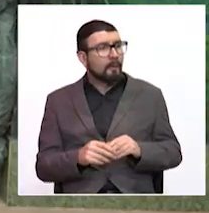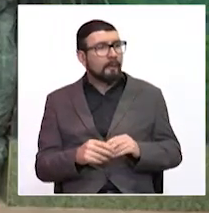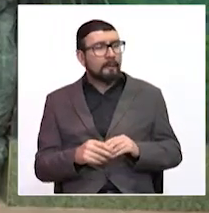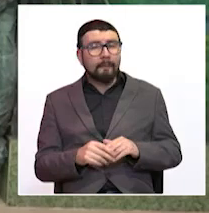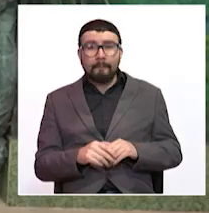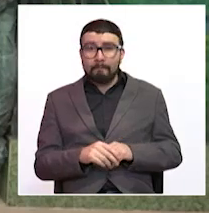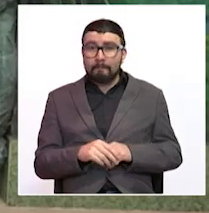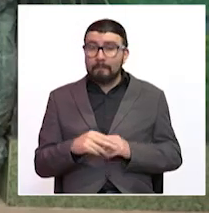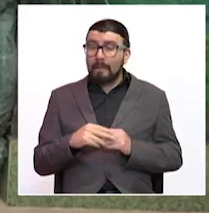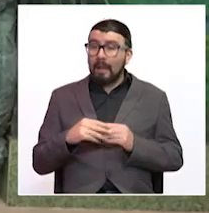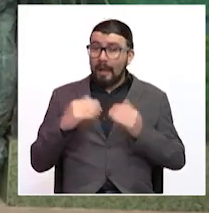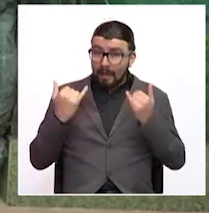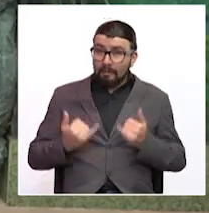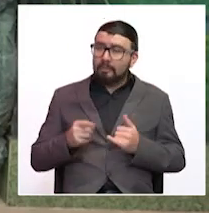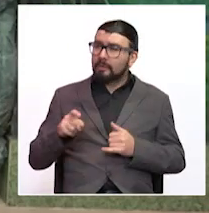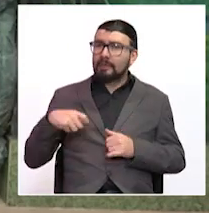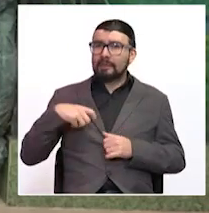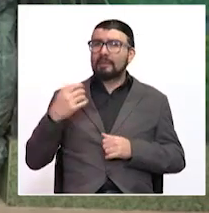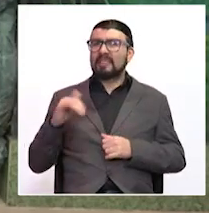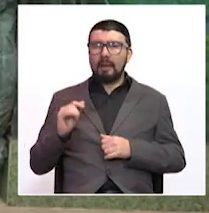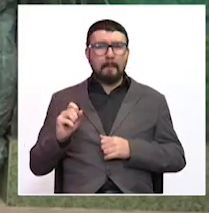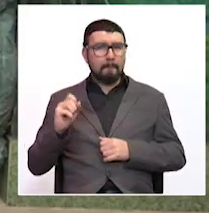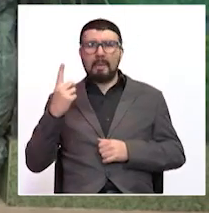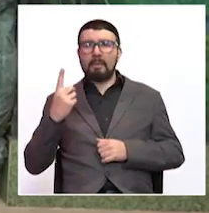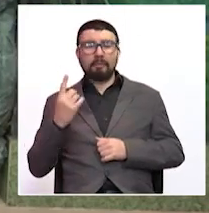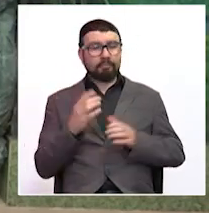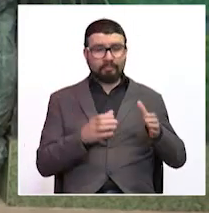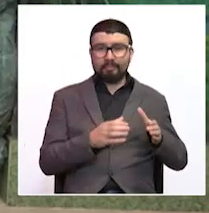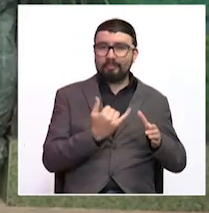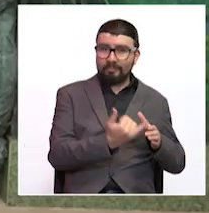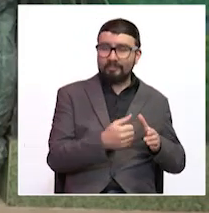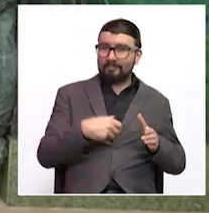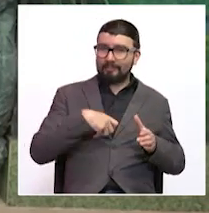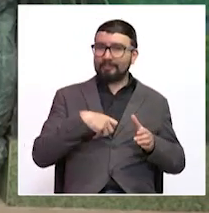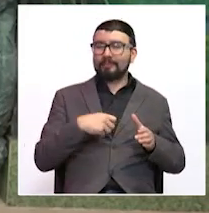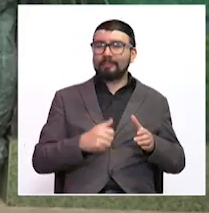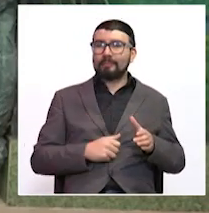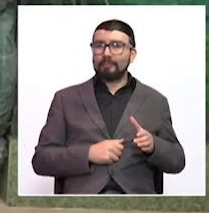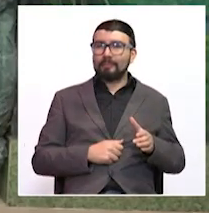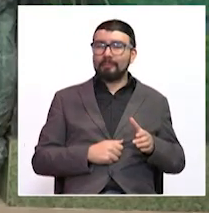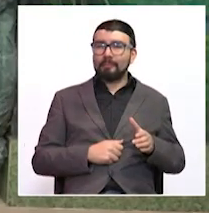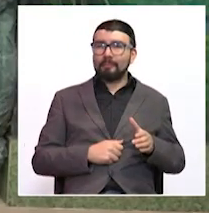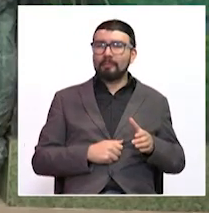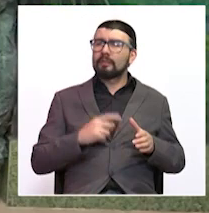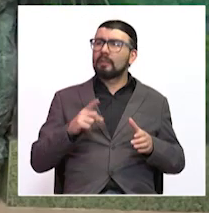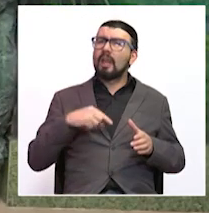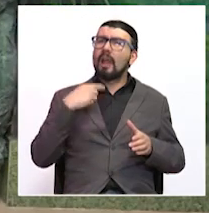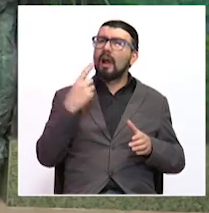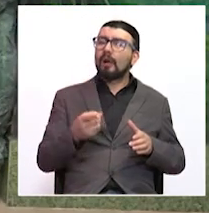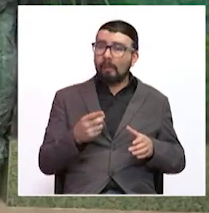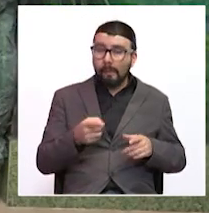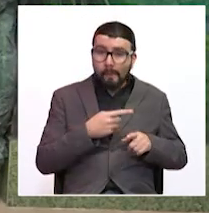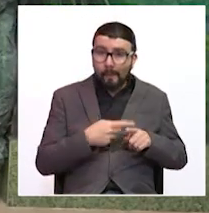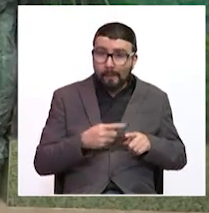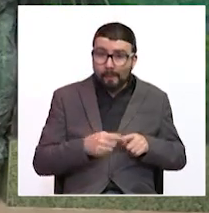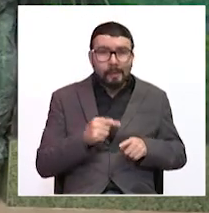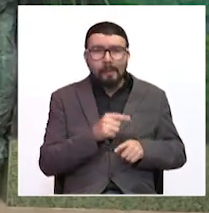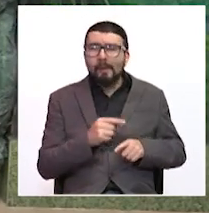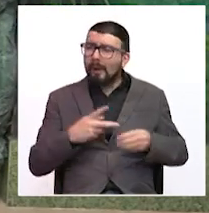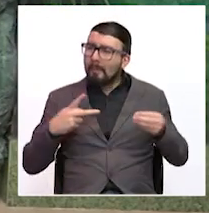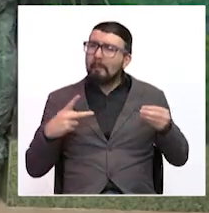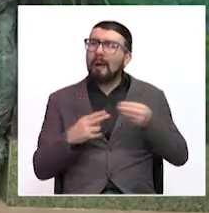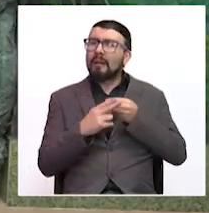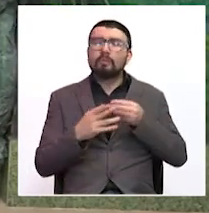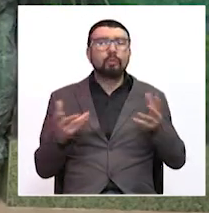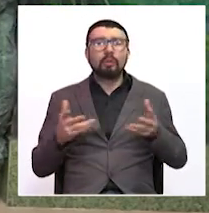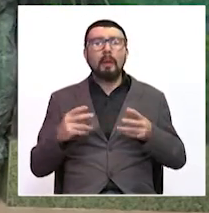en el momento pues ya tenemos el primer prototipo que se para la próxima semana estamos inaugurando lo en